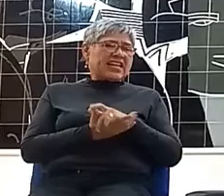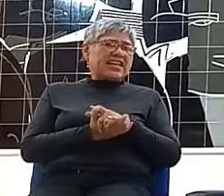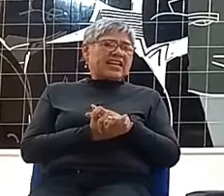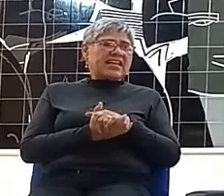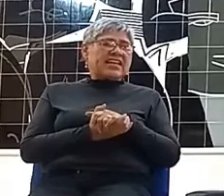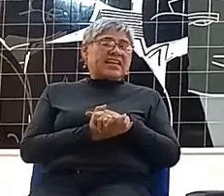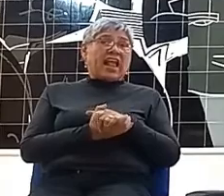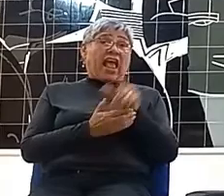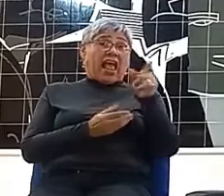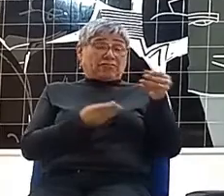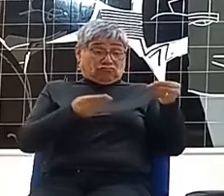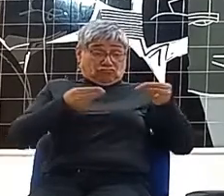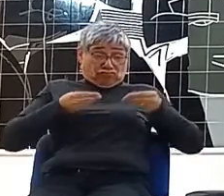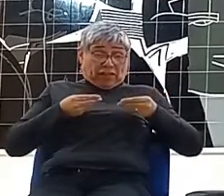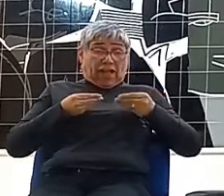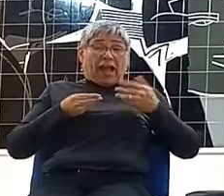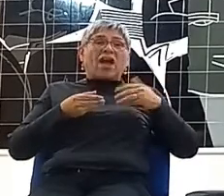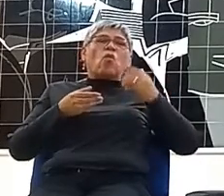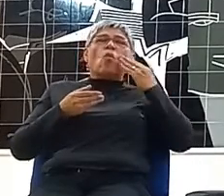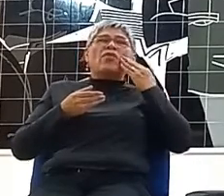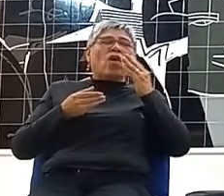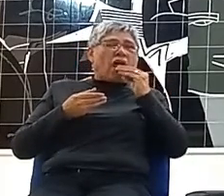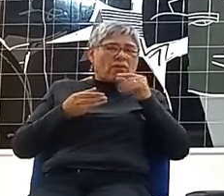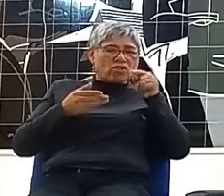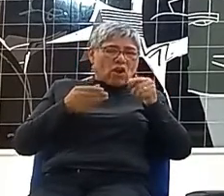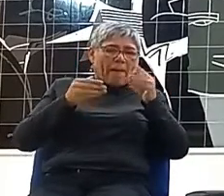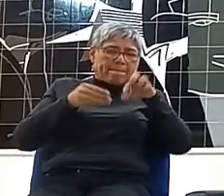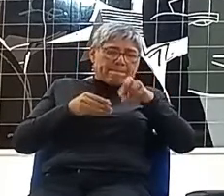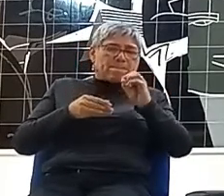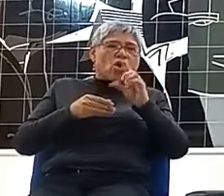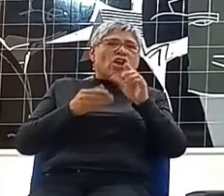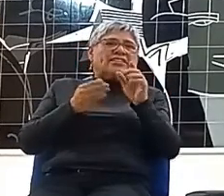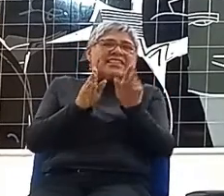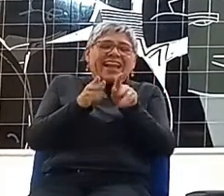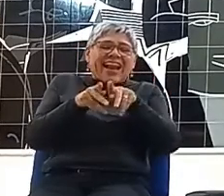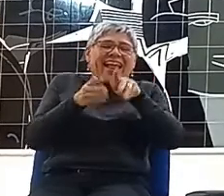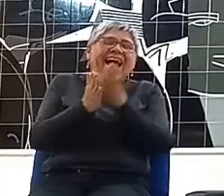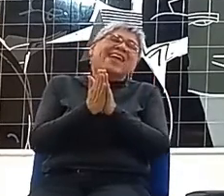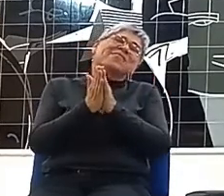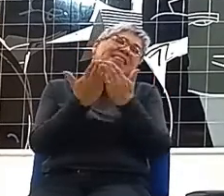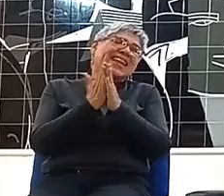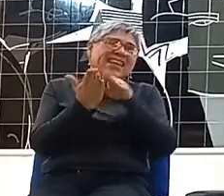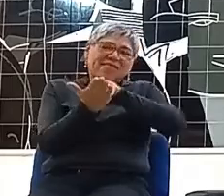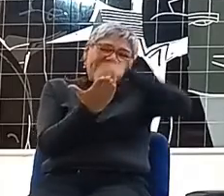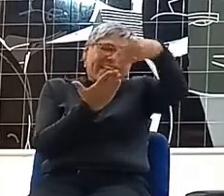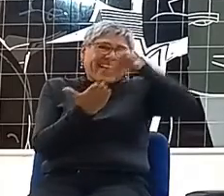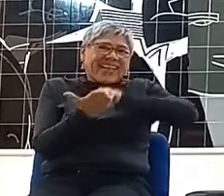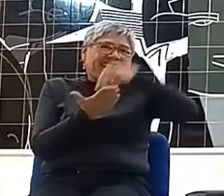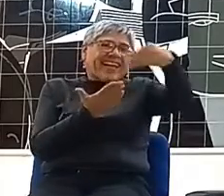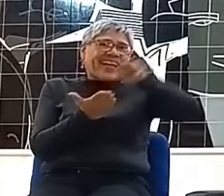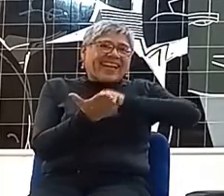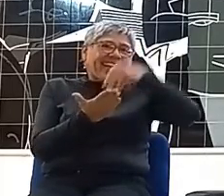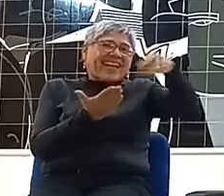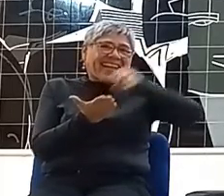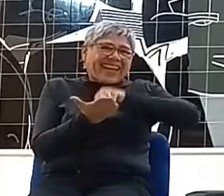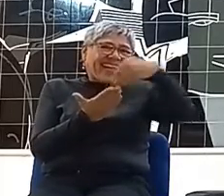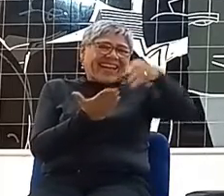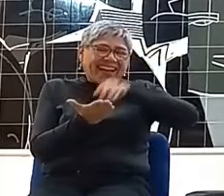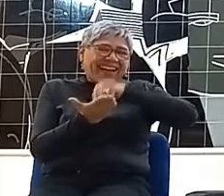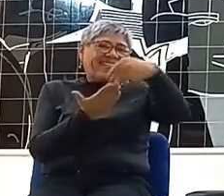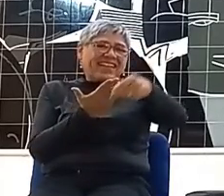muy preciado. Cuando hablo de los molesquines, hablo de esas libretas pequeñas que